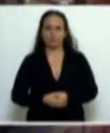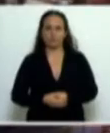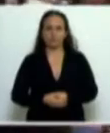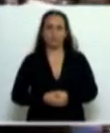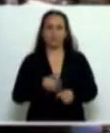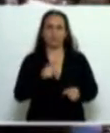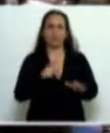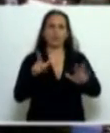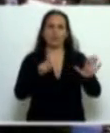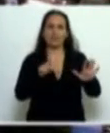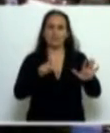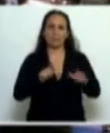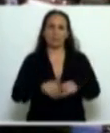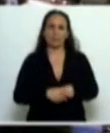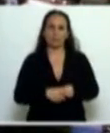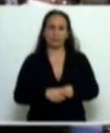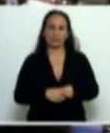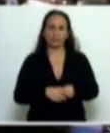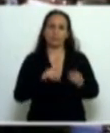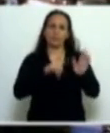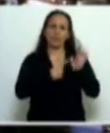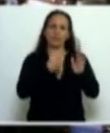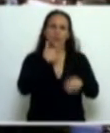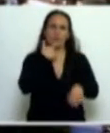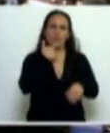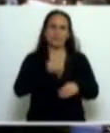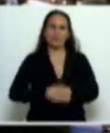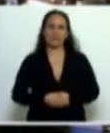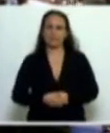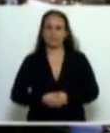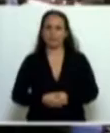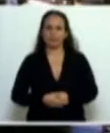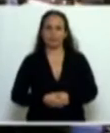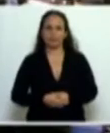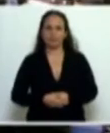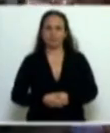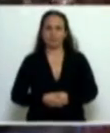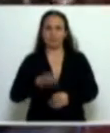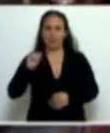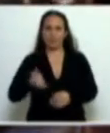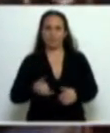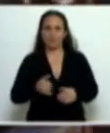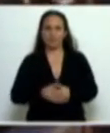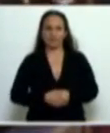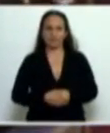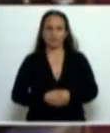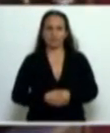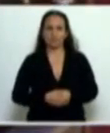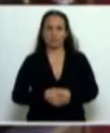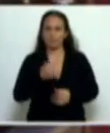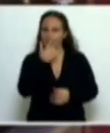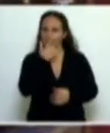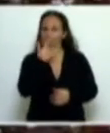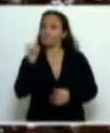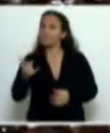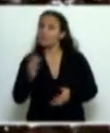Capítulo 7, artículo 17, resulta afirmativo. Sí,